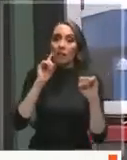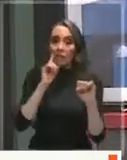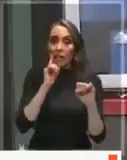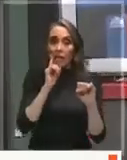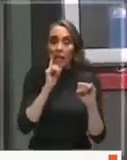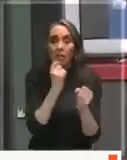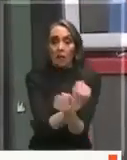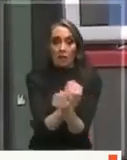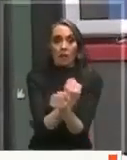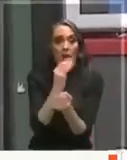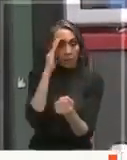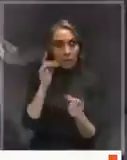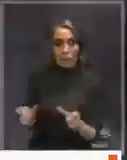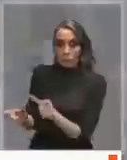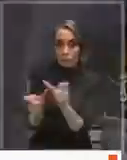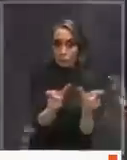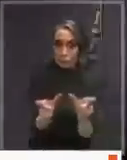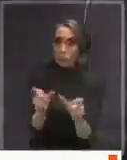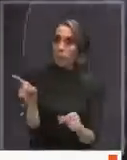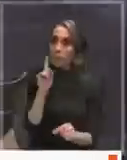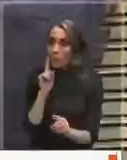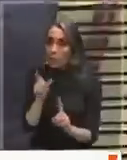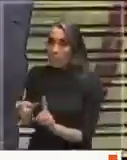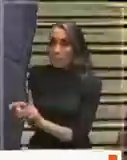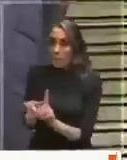vigilancia policial. ¿Todavía policial ahora?